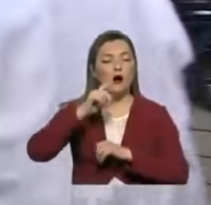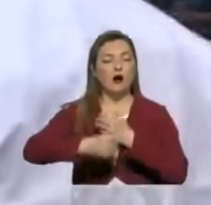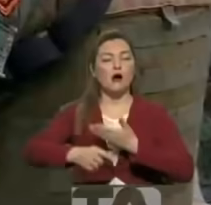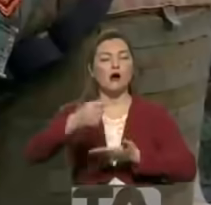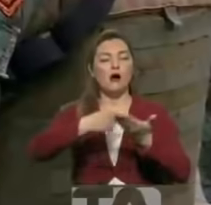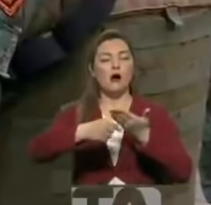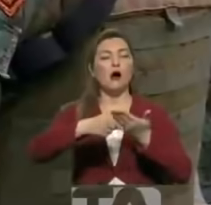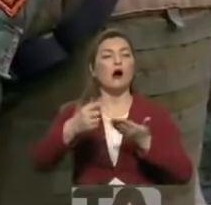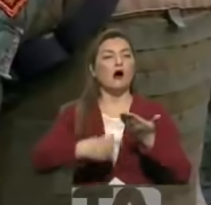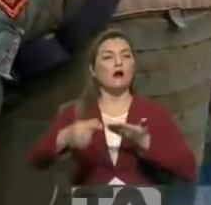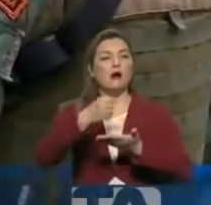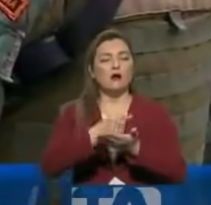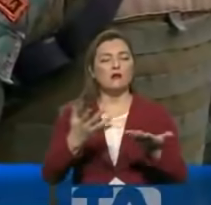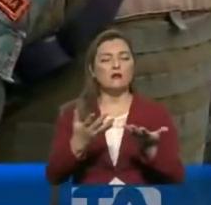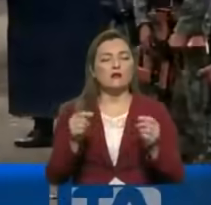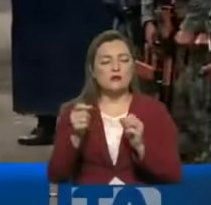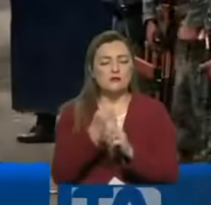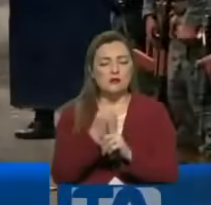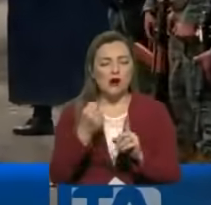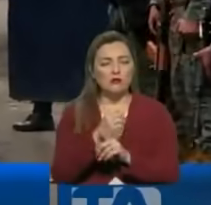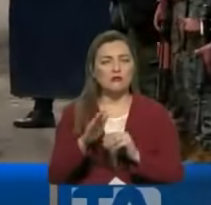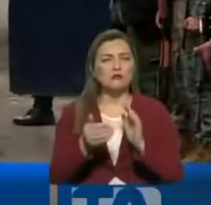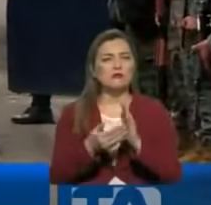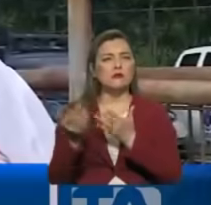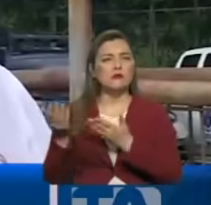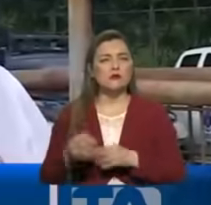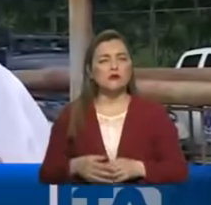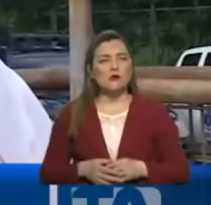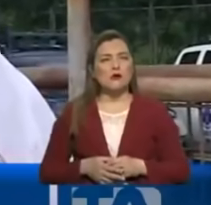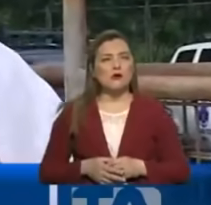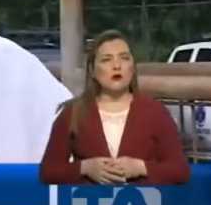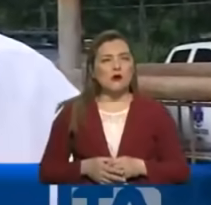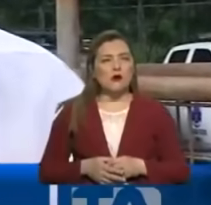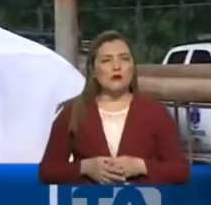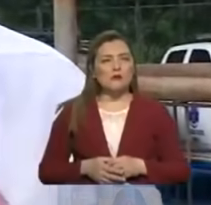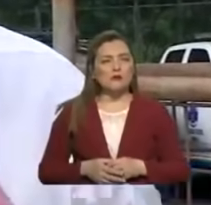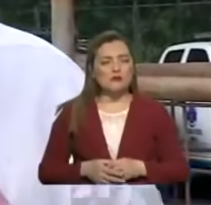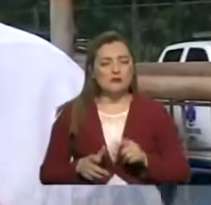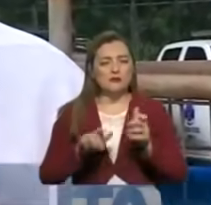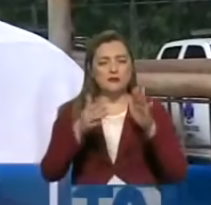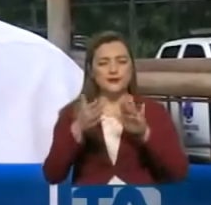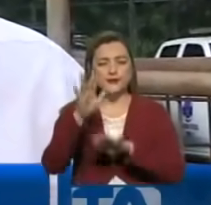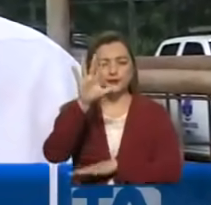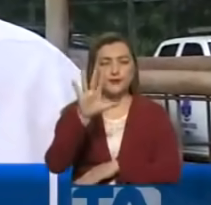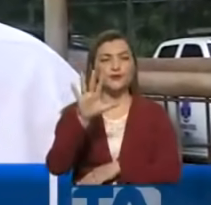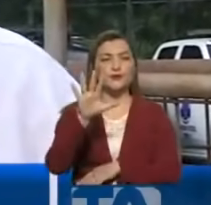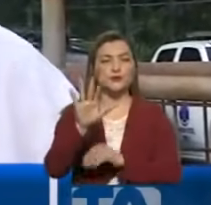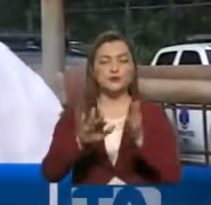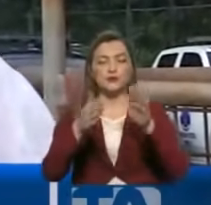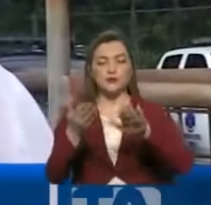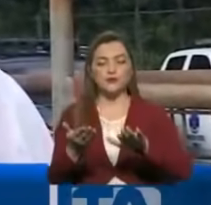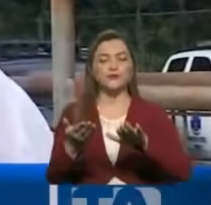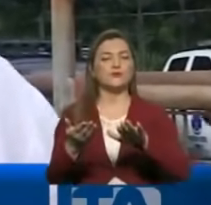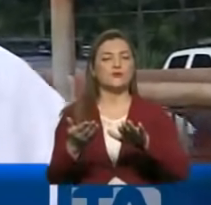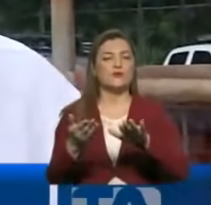dio el balance de este nuevo episodio de violencia en la penitenciaría. Lo que tenemos identificado son 5 muertes, 5 personas fallecidas